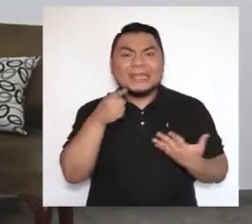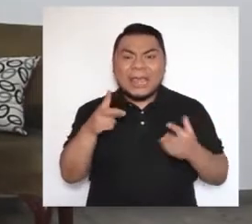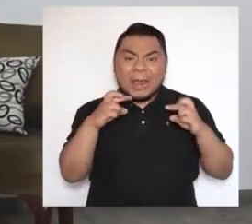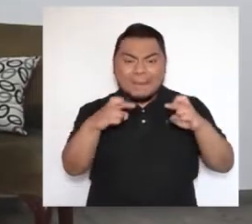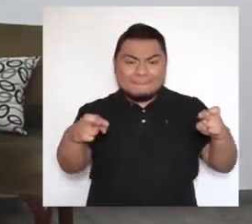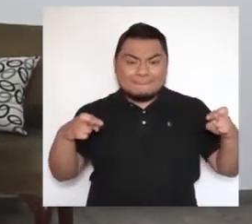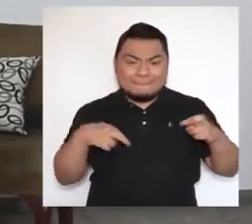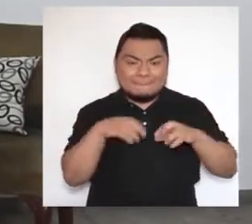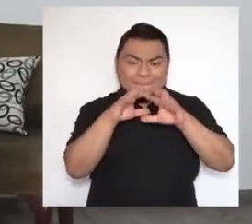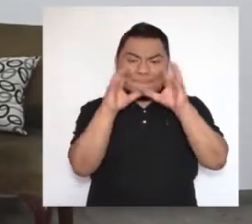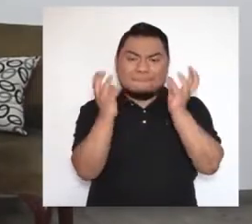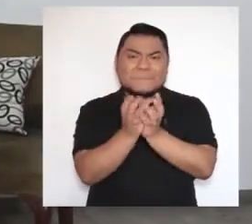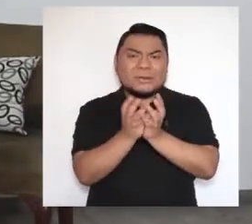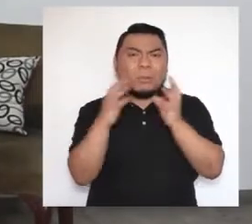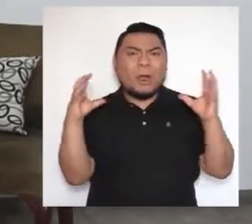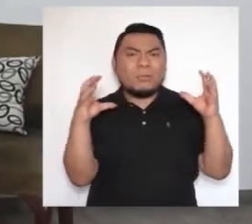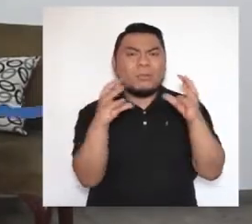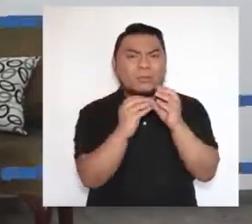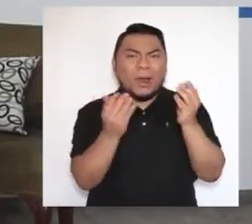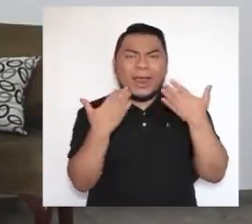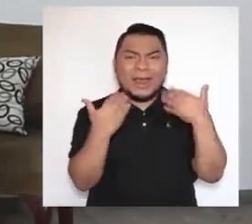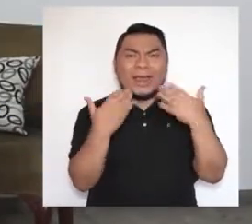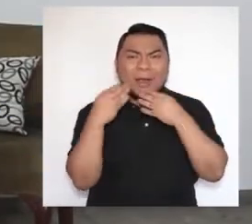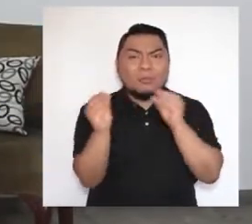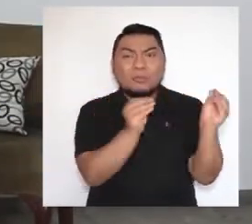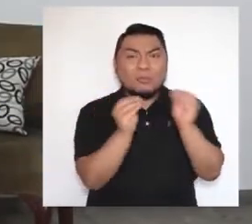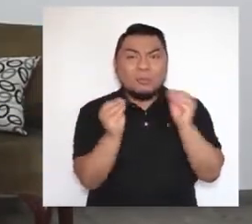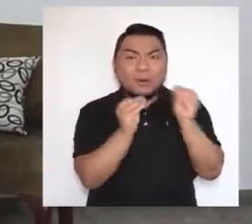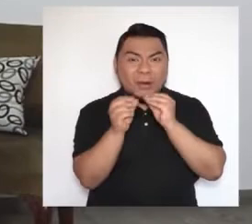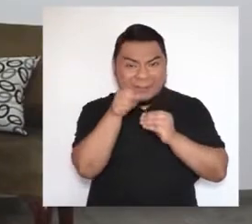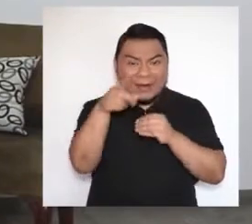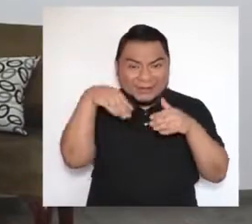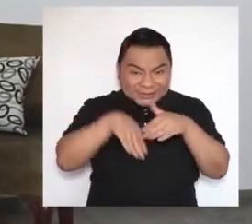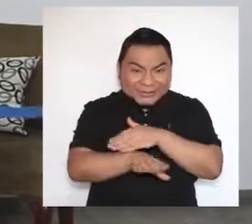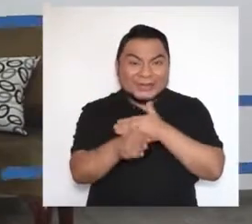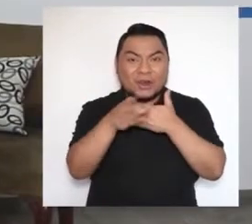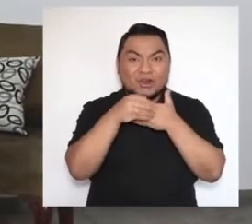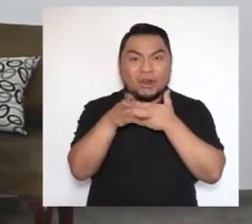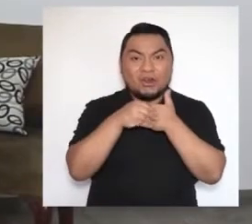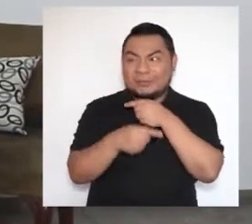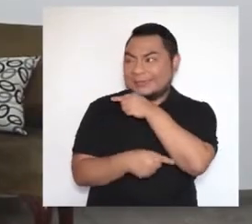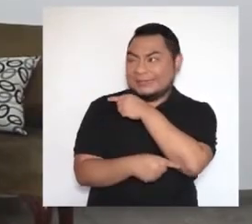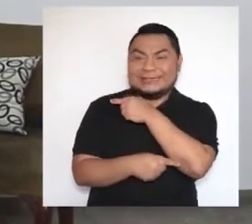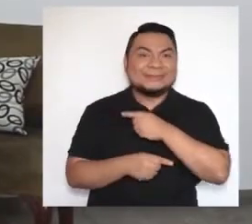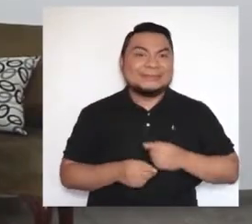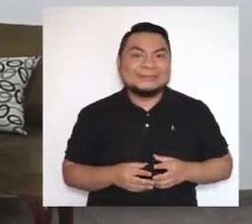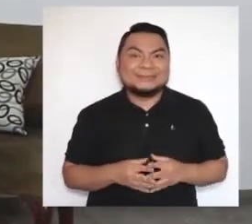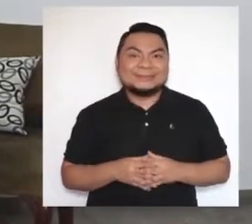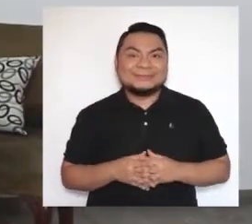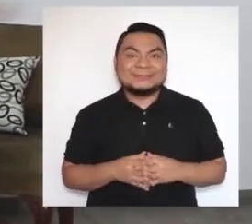Es una piscina de pelotas, amigos. ¡Muevan las pelotas!